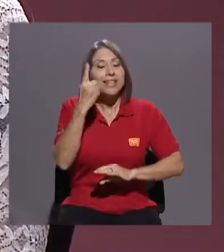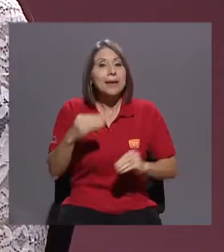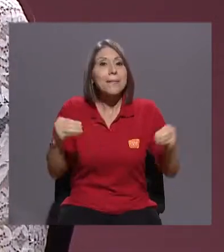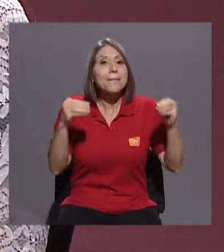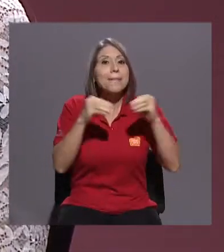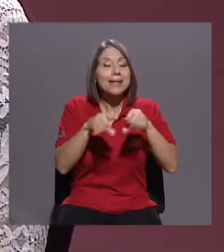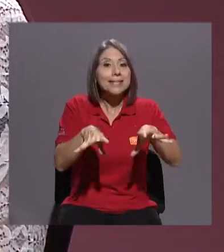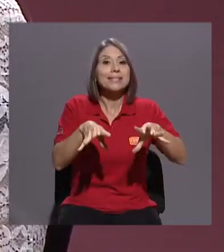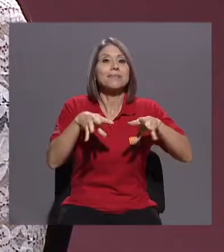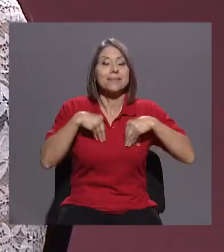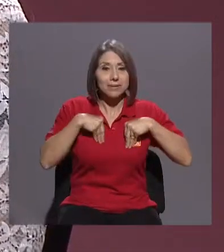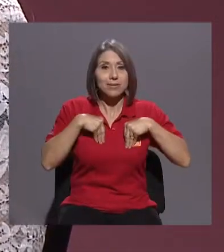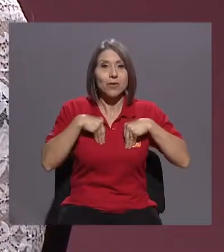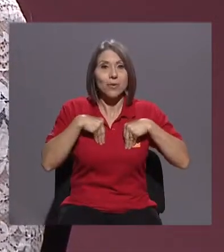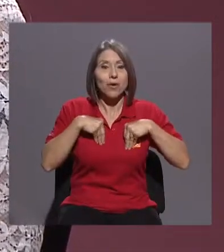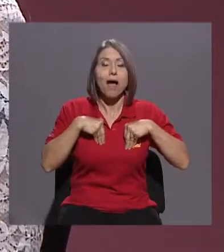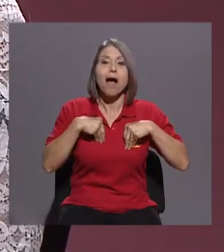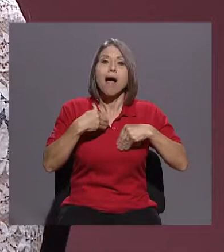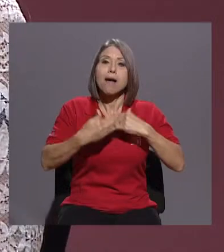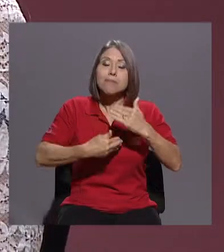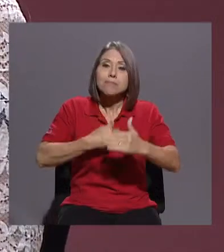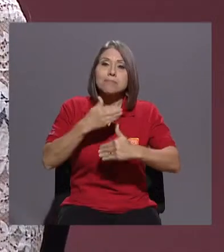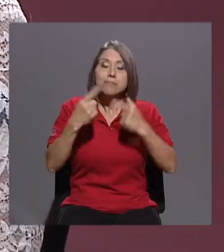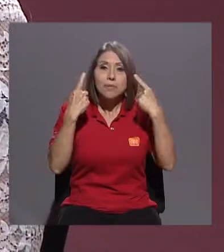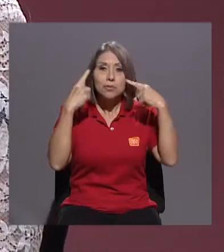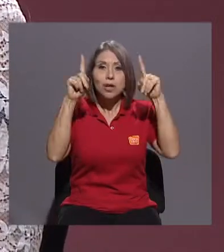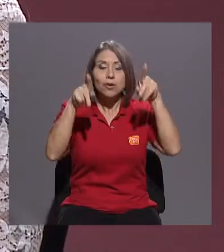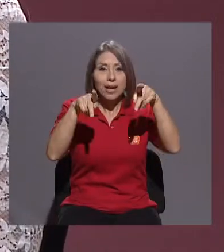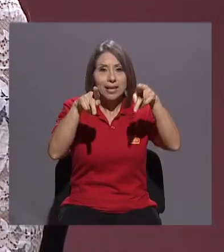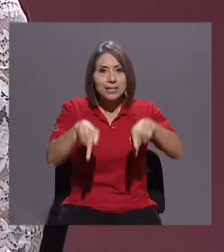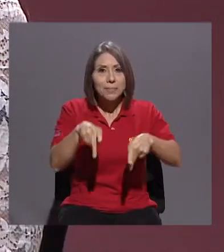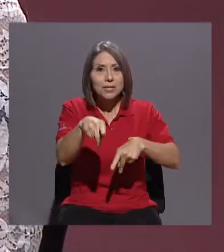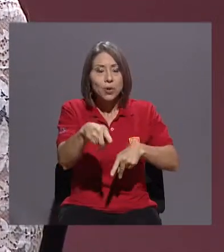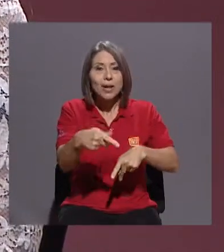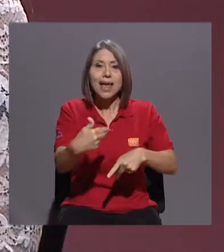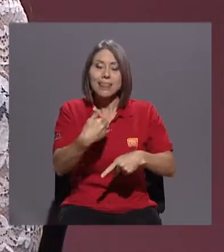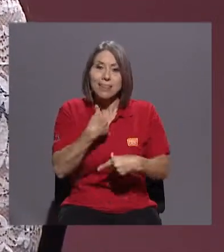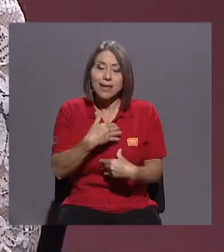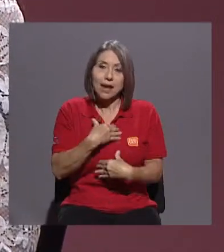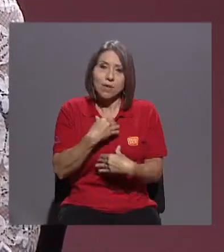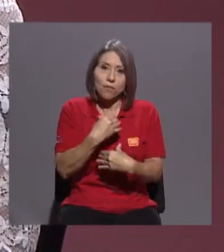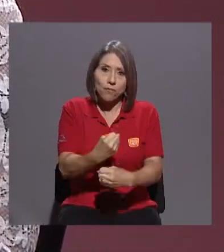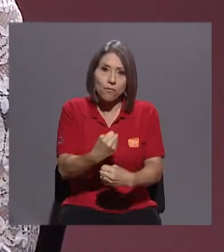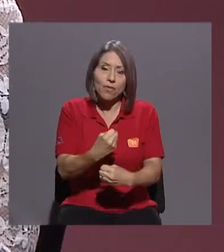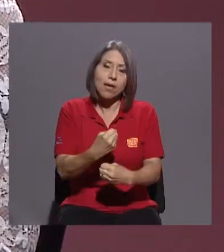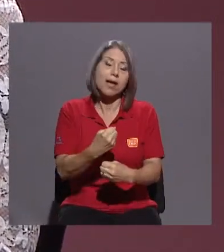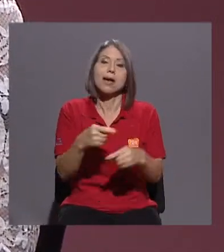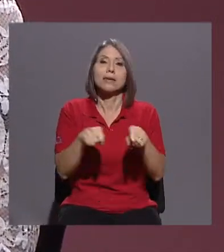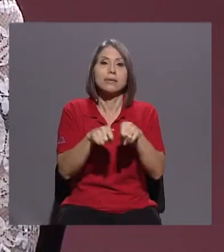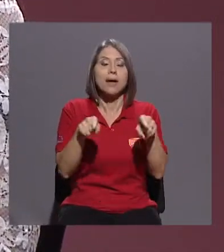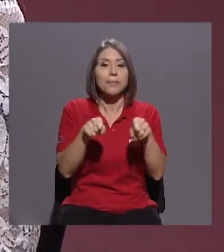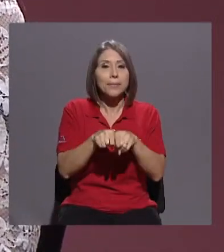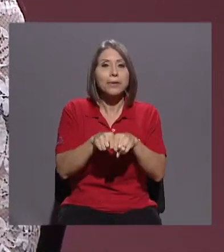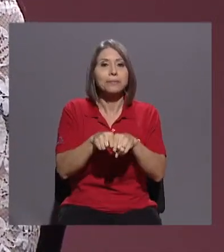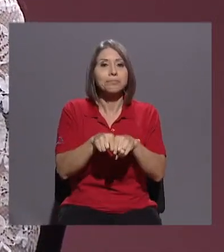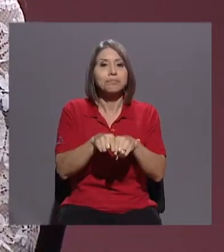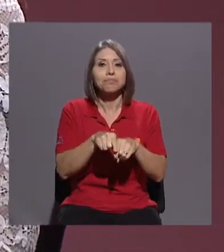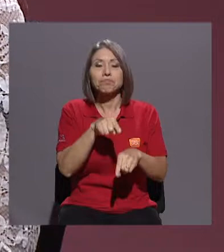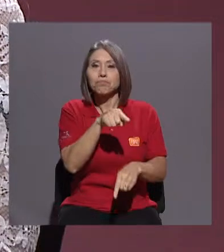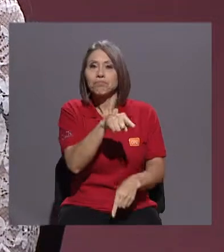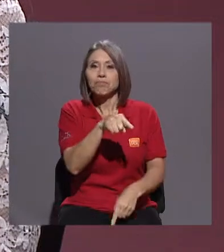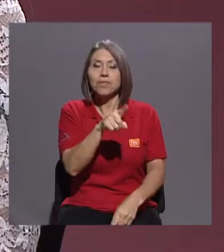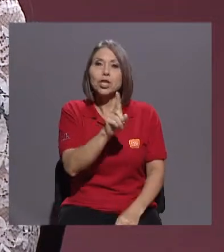entre mayor Aceptación Vamos a lograr Que esta persona Tenga la confianza Y también